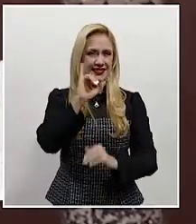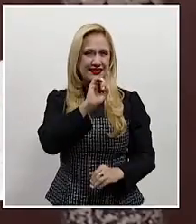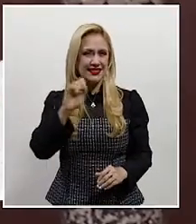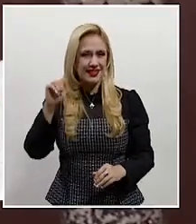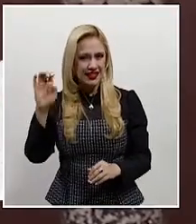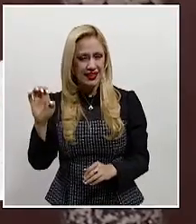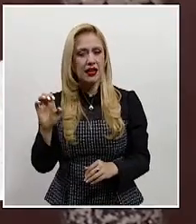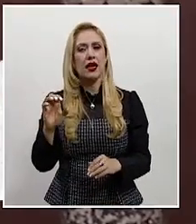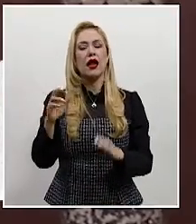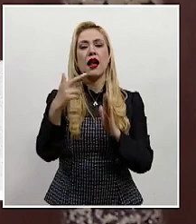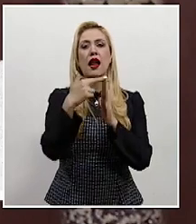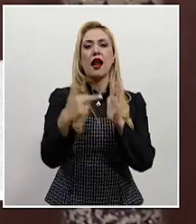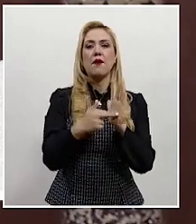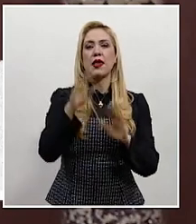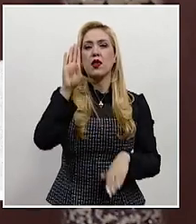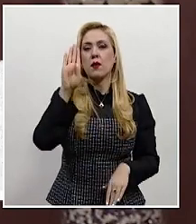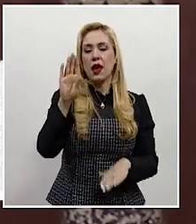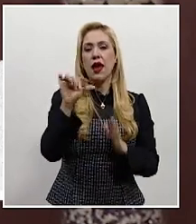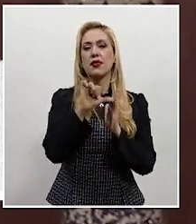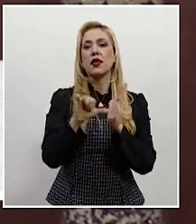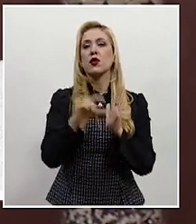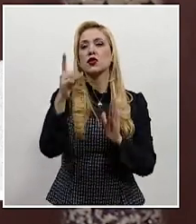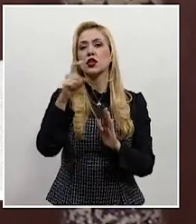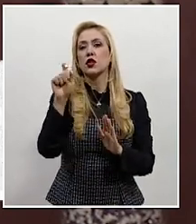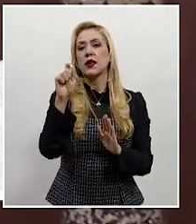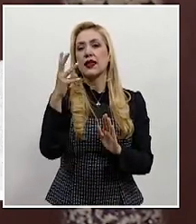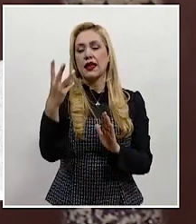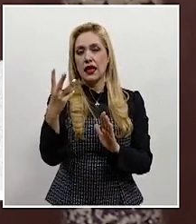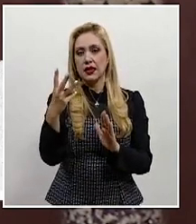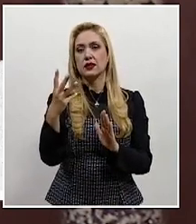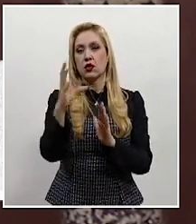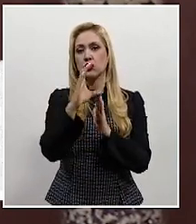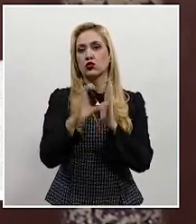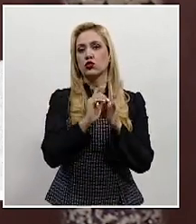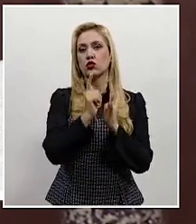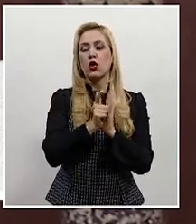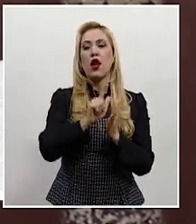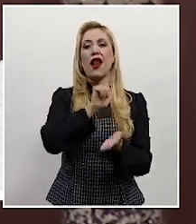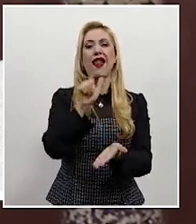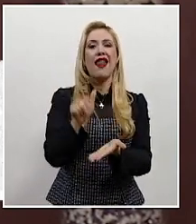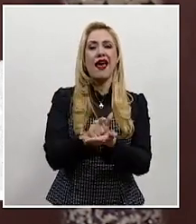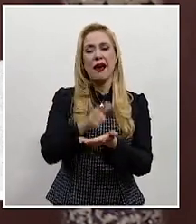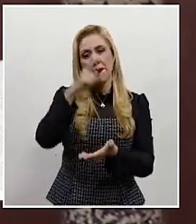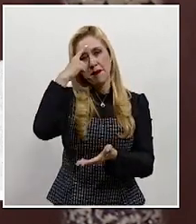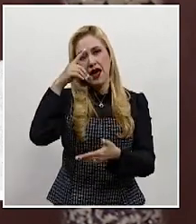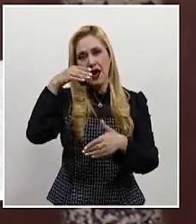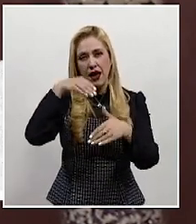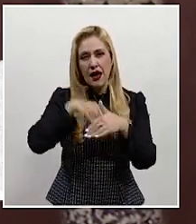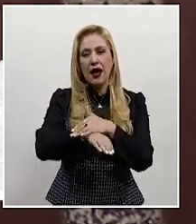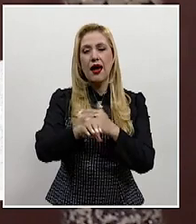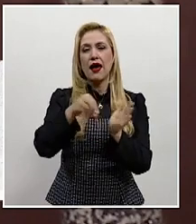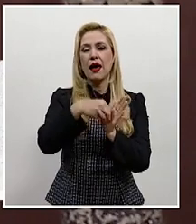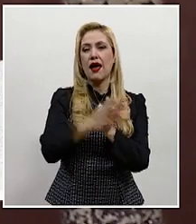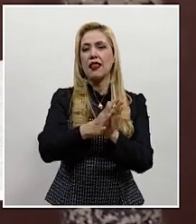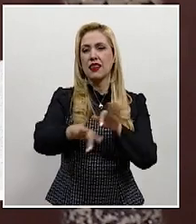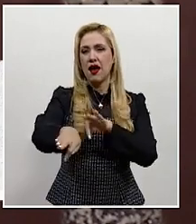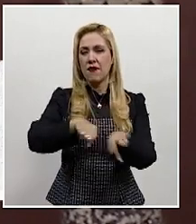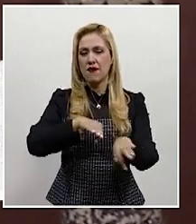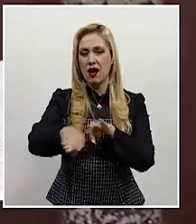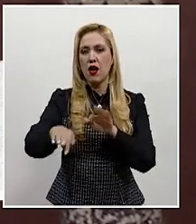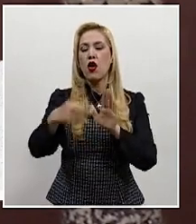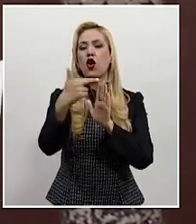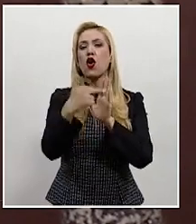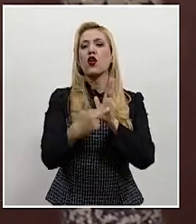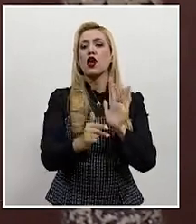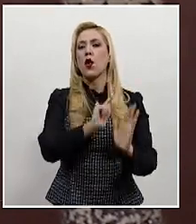apartado B del artículo 123 constitucional, Ley Orgánica del Centro Federal de Conciliación y Registro Laboral, del Código